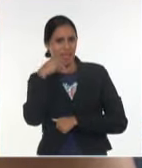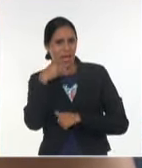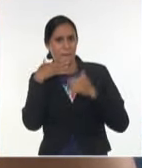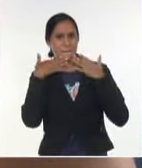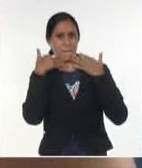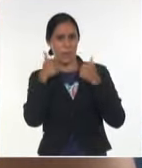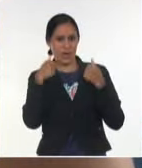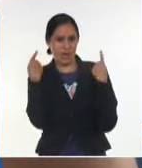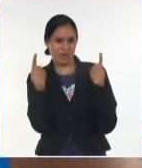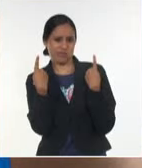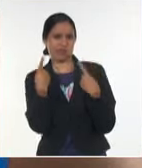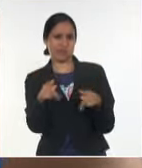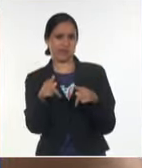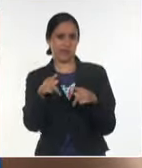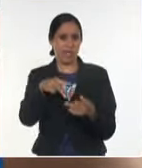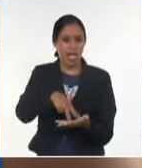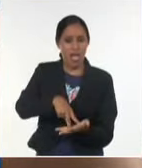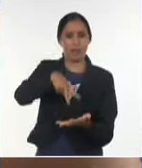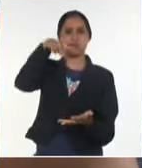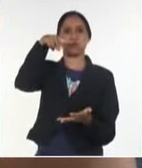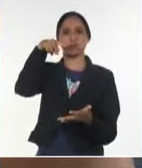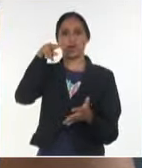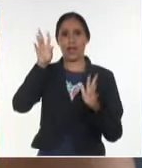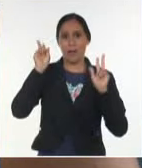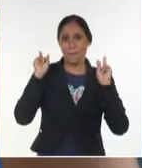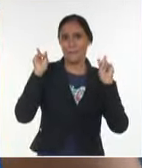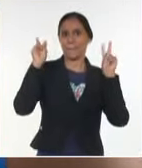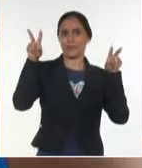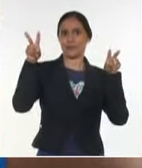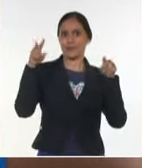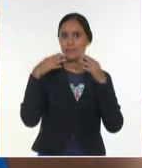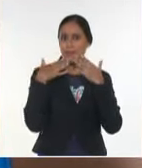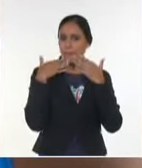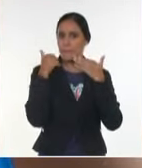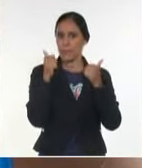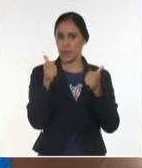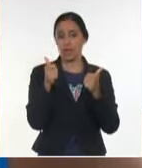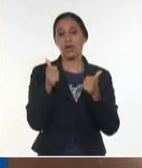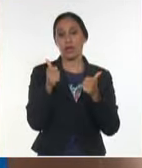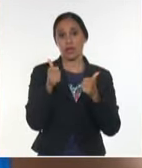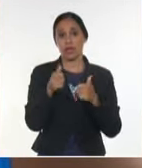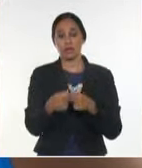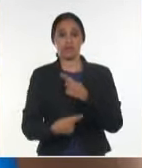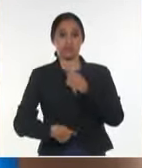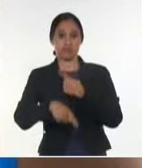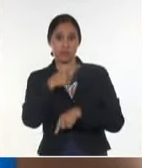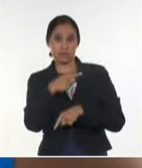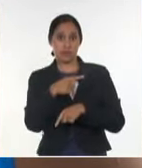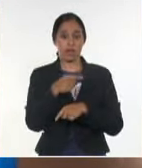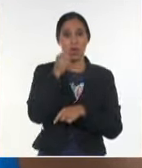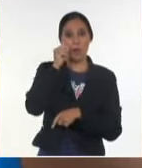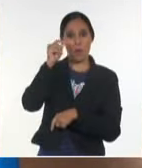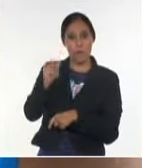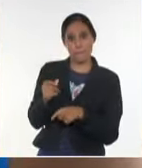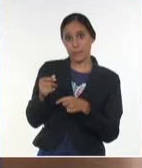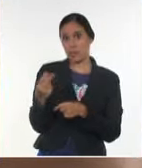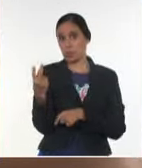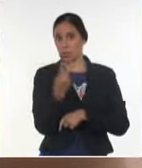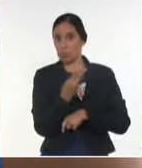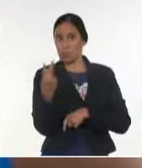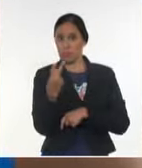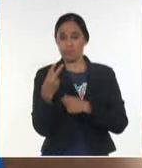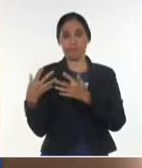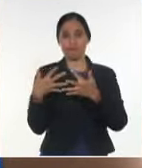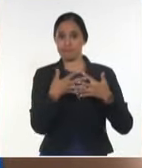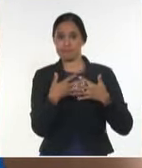el pase saltando. Y bueno, supimos contrarrestarlo un poco con el saque, que fue lo principal. Y lo demás, jugar nuestro sistema básico, lo que